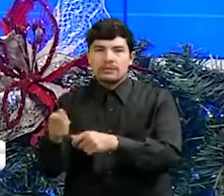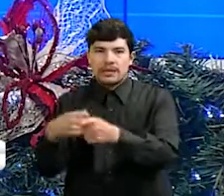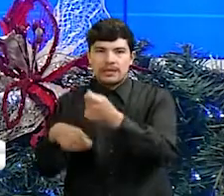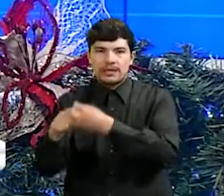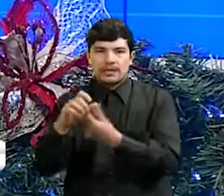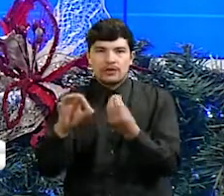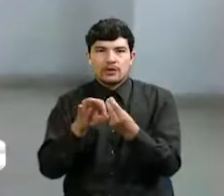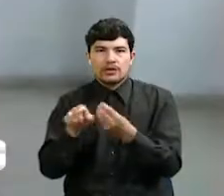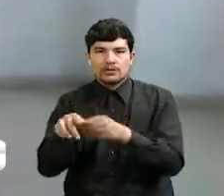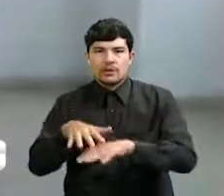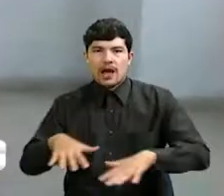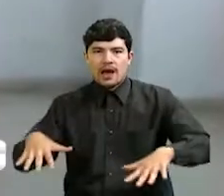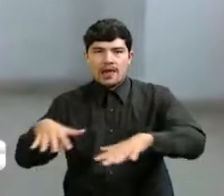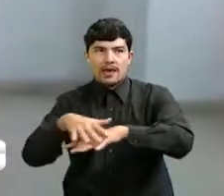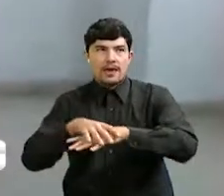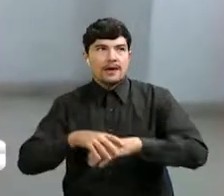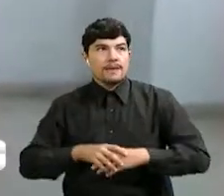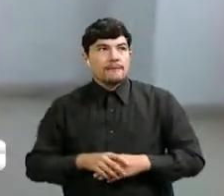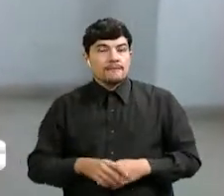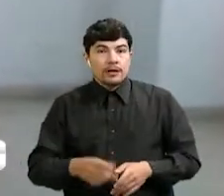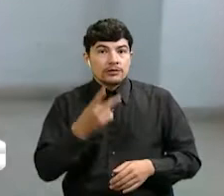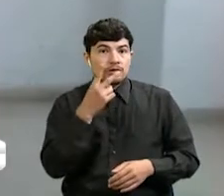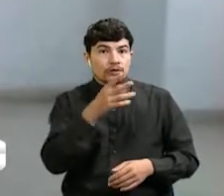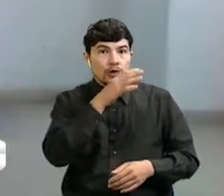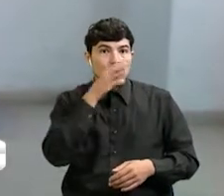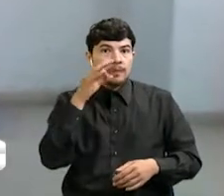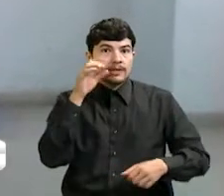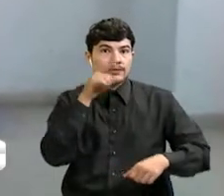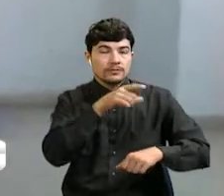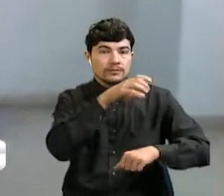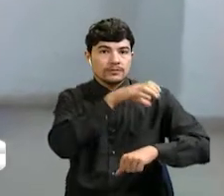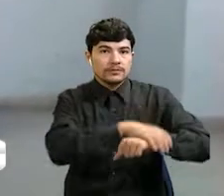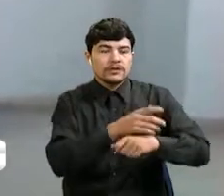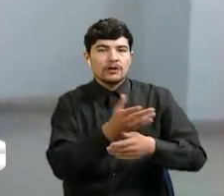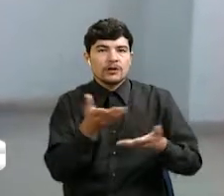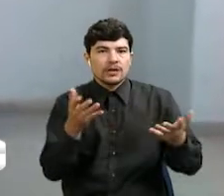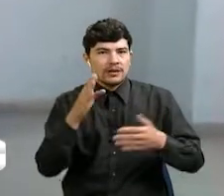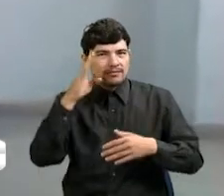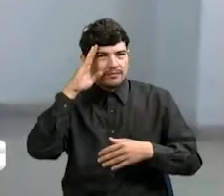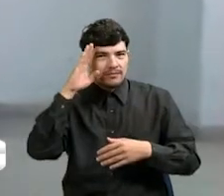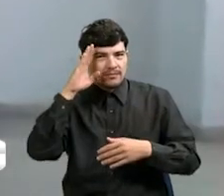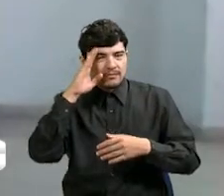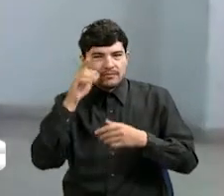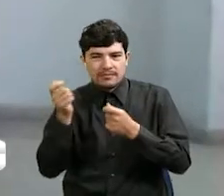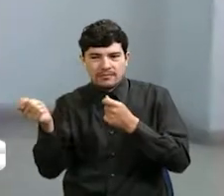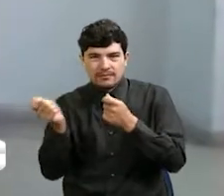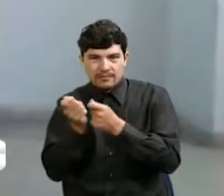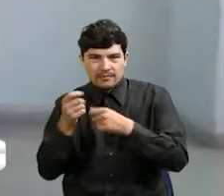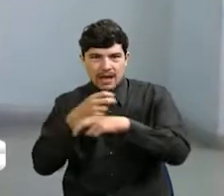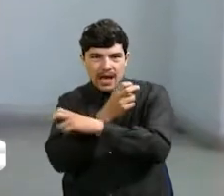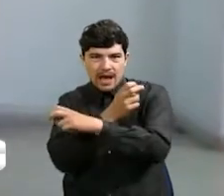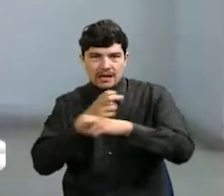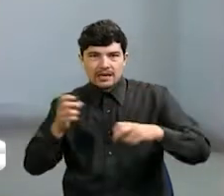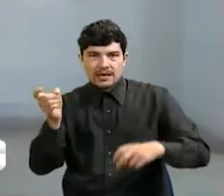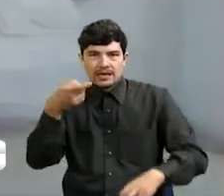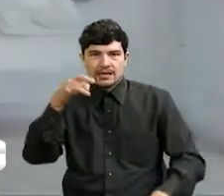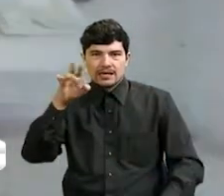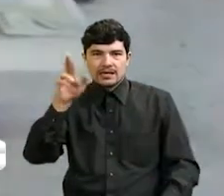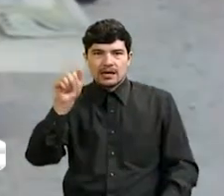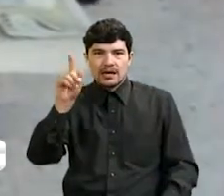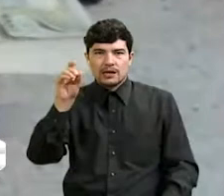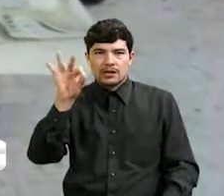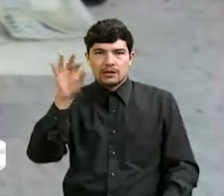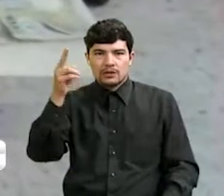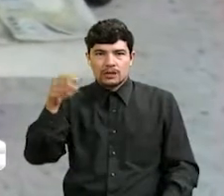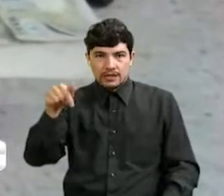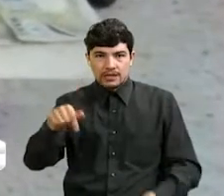sector. Los dos hombres fueron capturados por la policía cerca del parque del barrio Girardot, en Bucaramanga. Los sujetos se